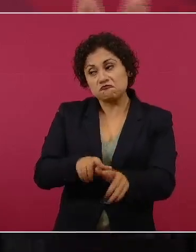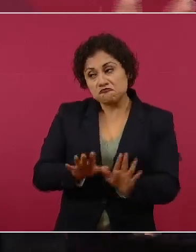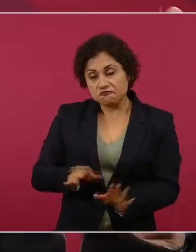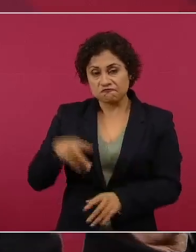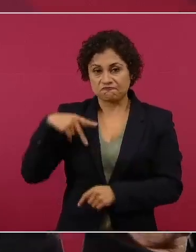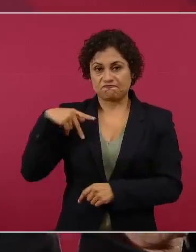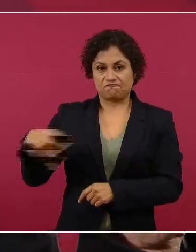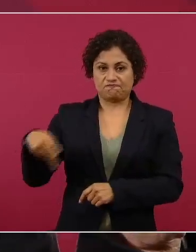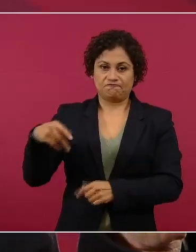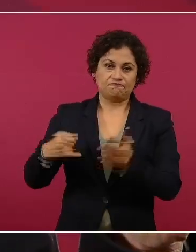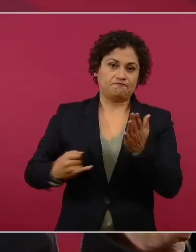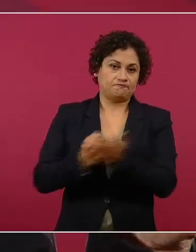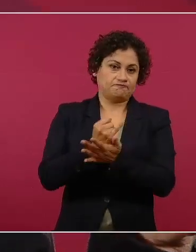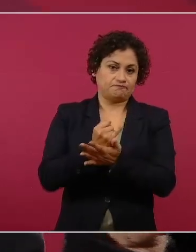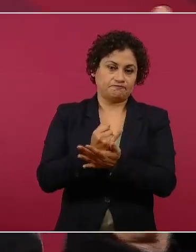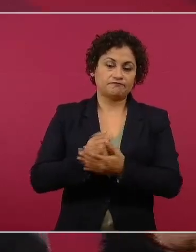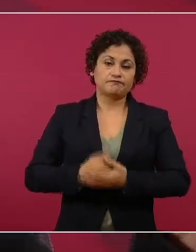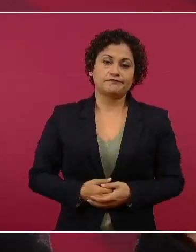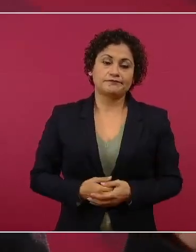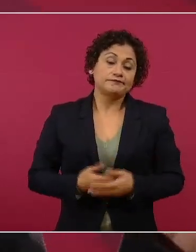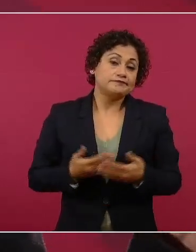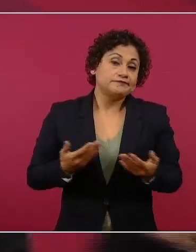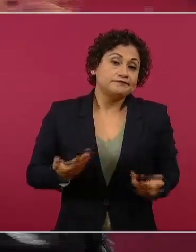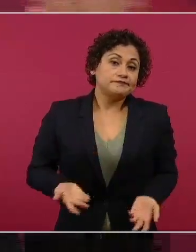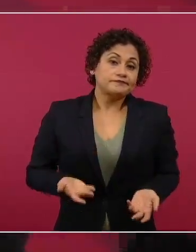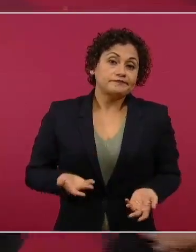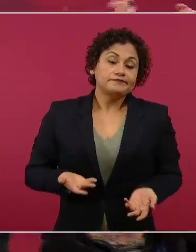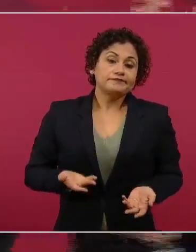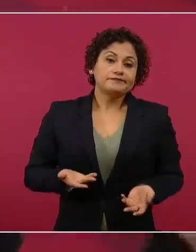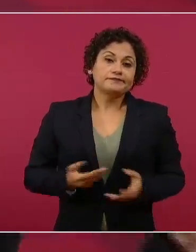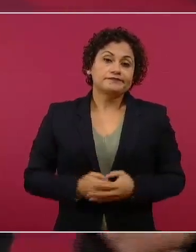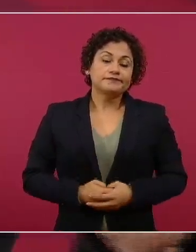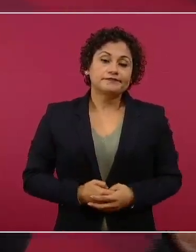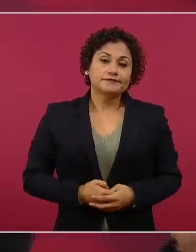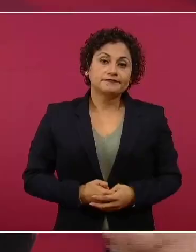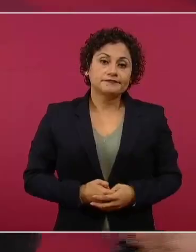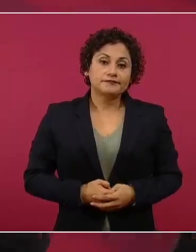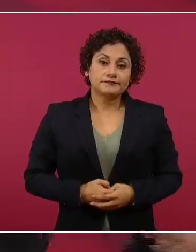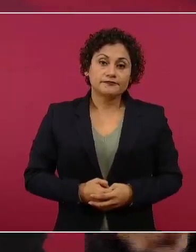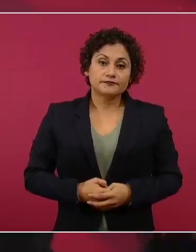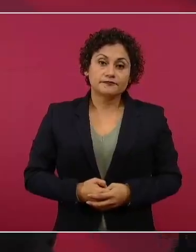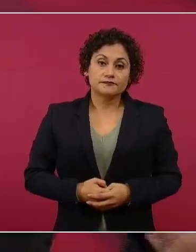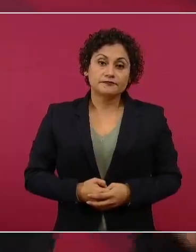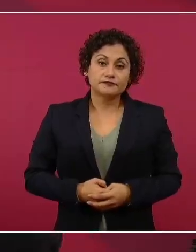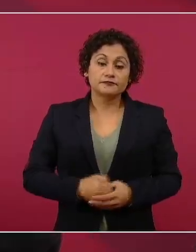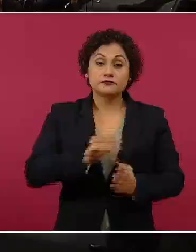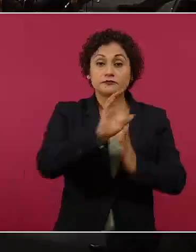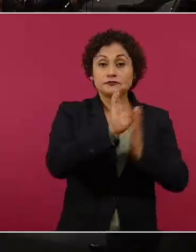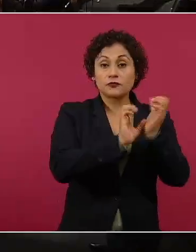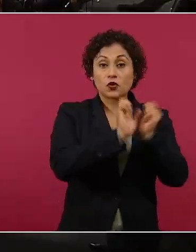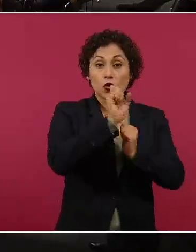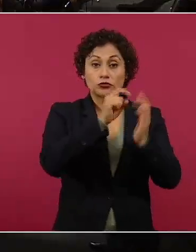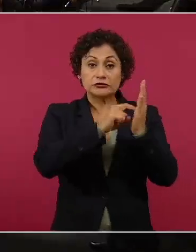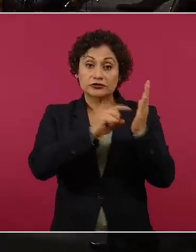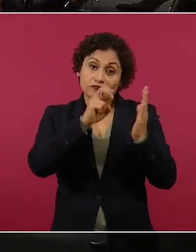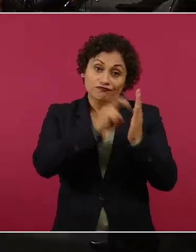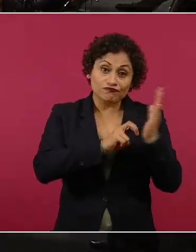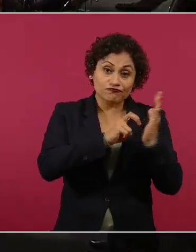Entonces, como no se pudo reformar la Constitución,